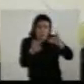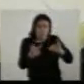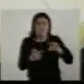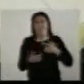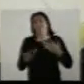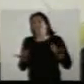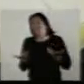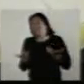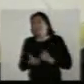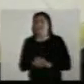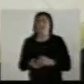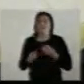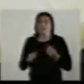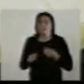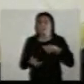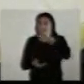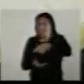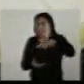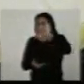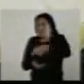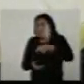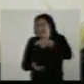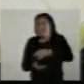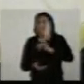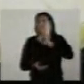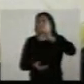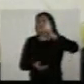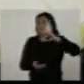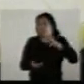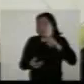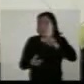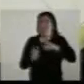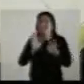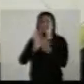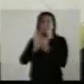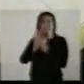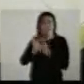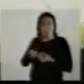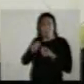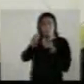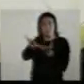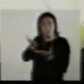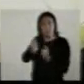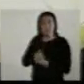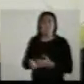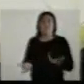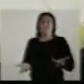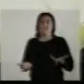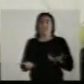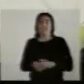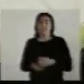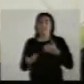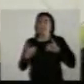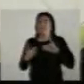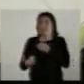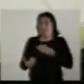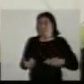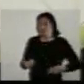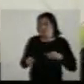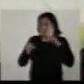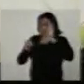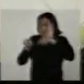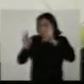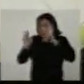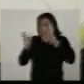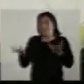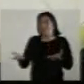aspectos, es evidente que el tratamiento tributario debiera ser diferenciado. Y la ley propone que el Ejecutivo tenga iniciativas en ese